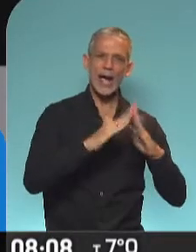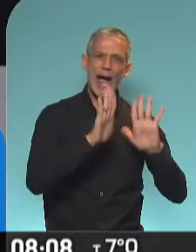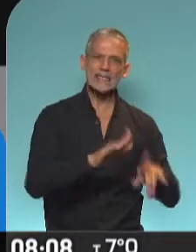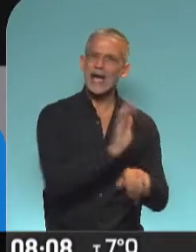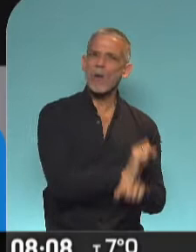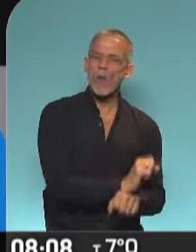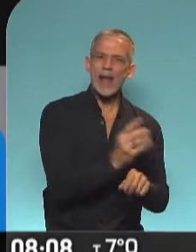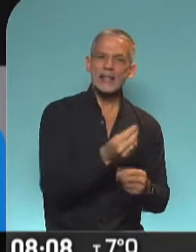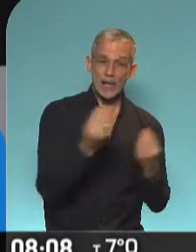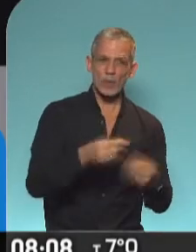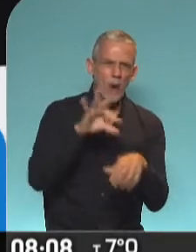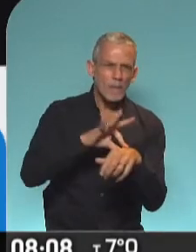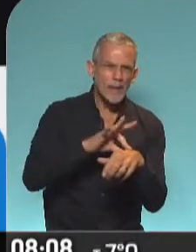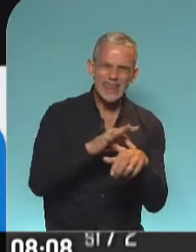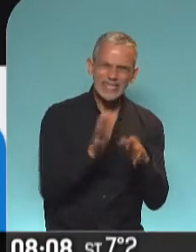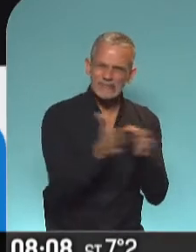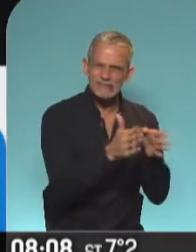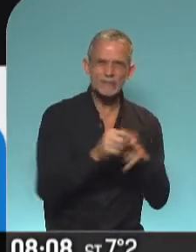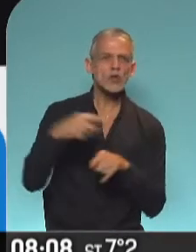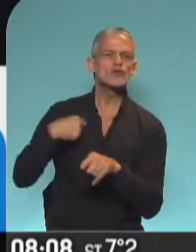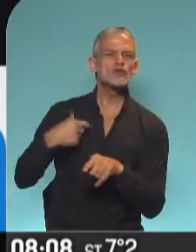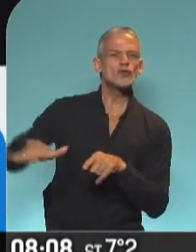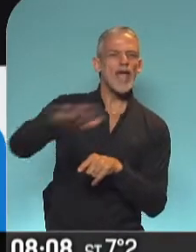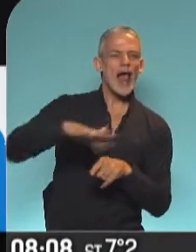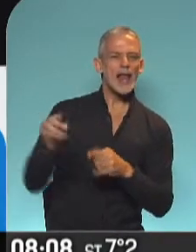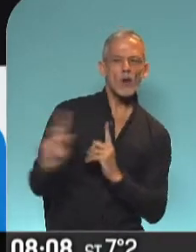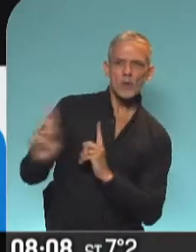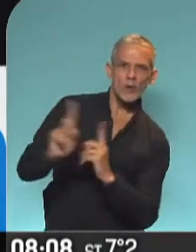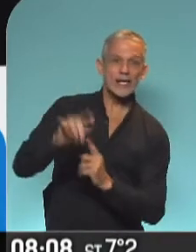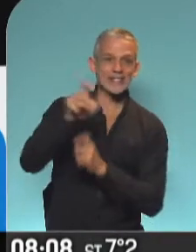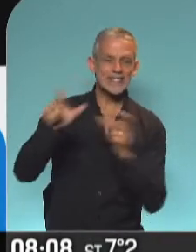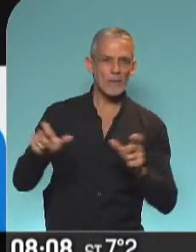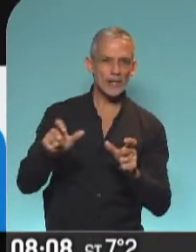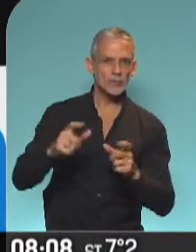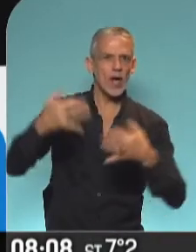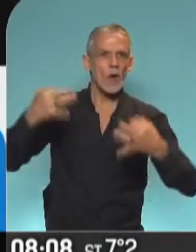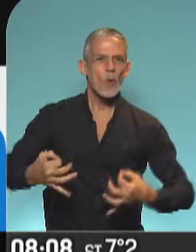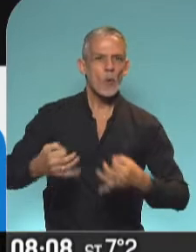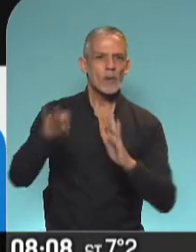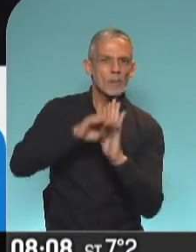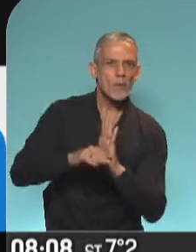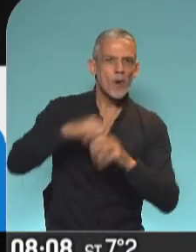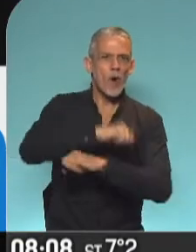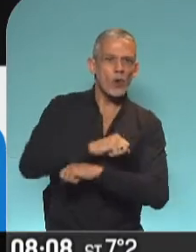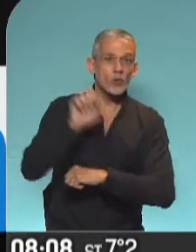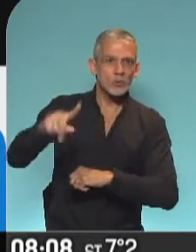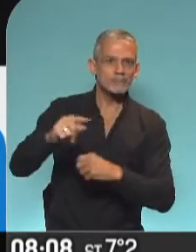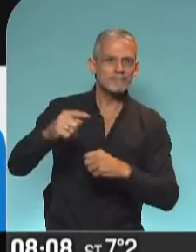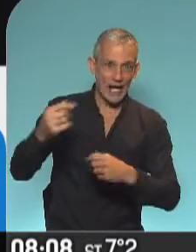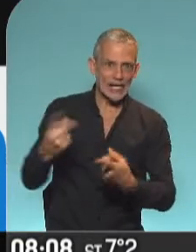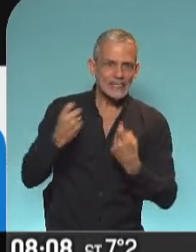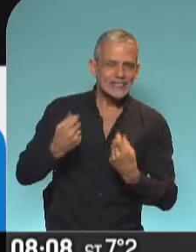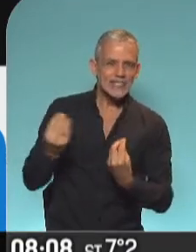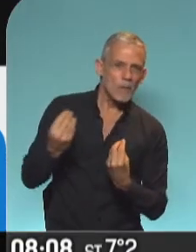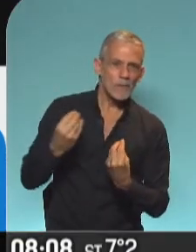un problema que no es tanto médico sino social, que es cómo podemos lograr que se lleven a cabo ciertos comportamientos sociales que necesitamos para